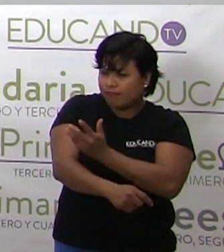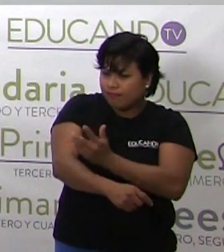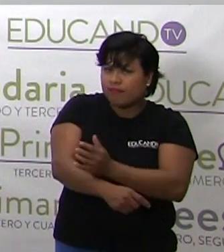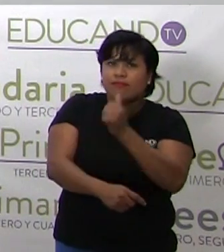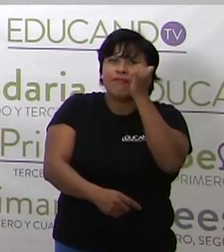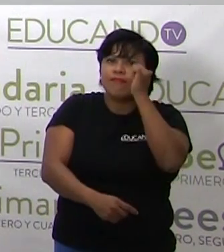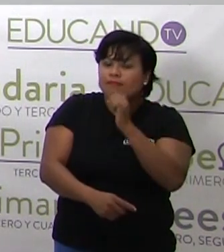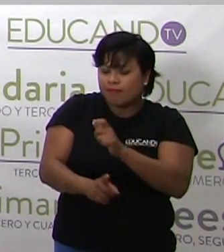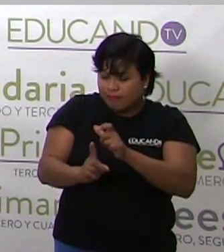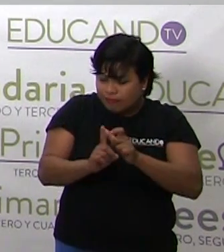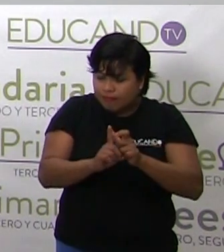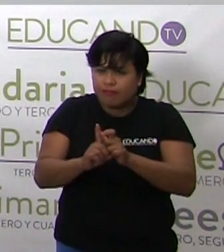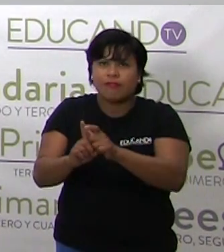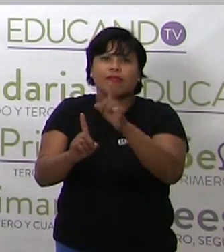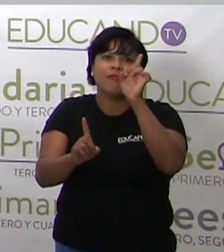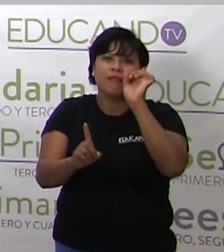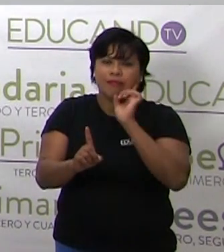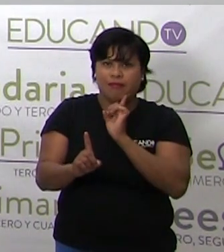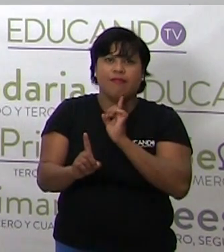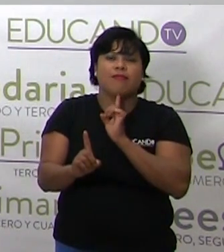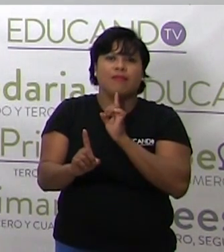compañía